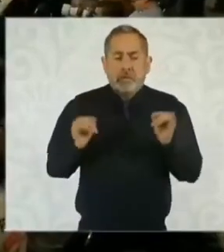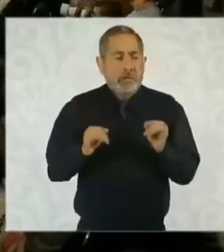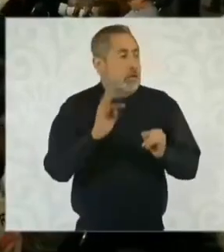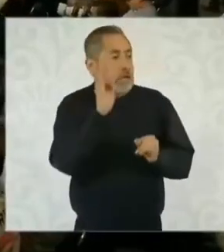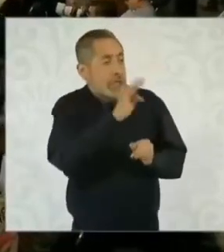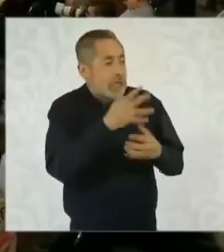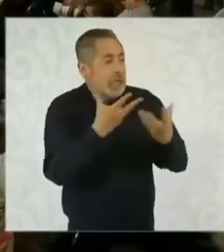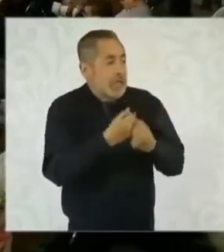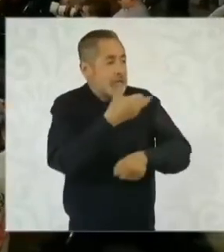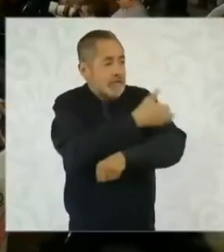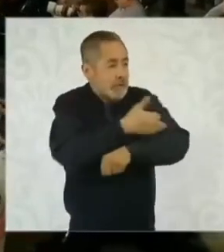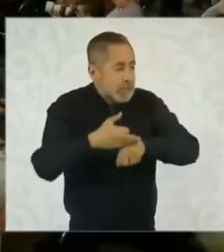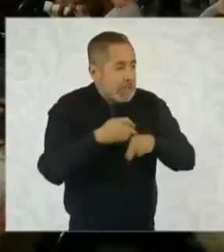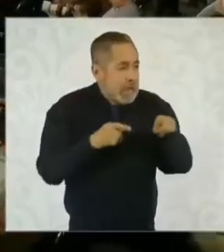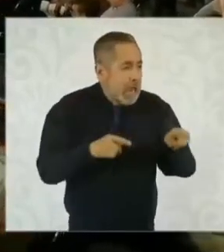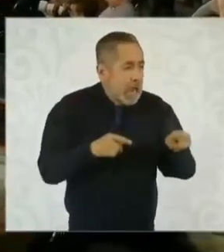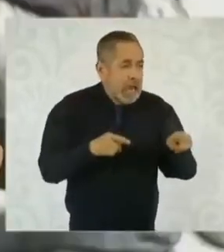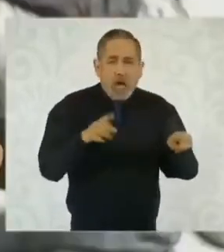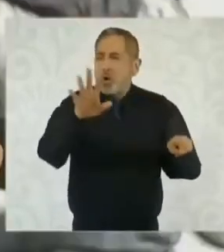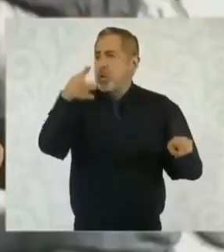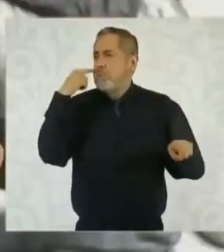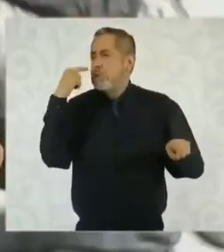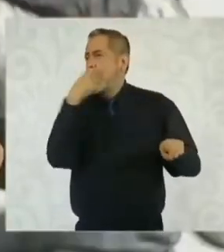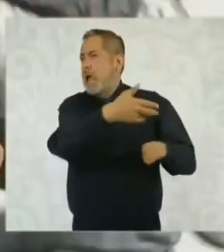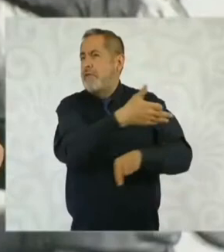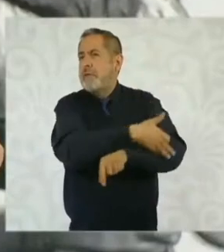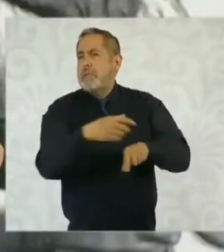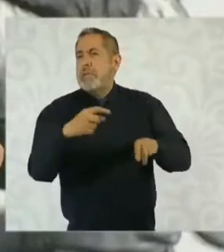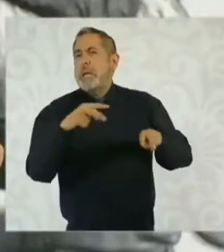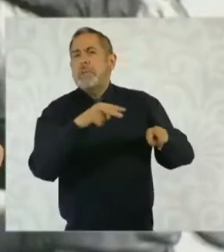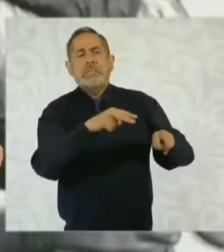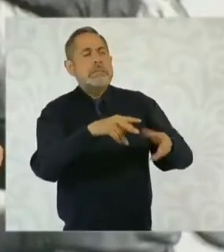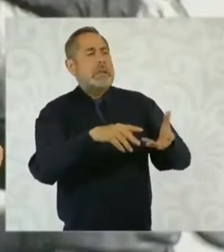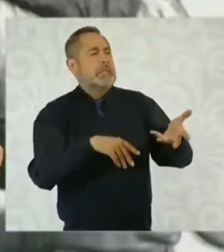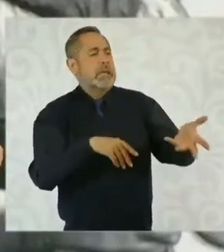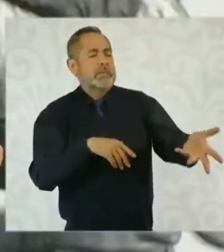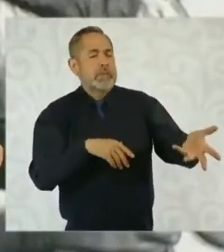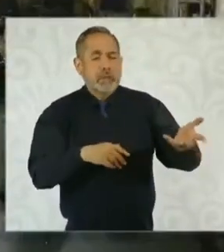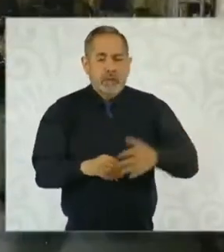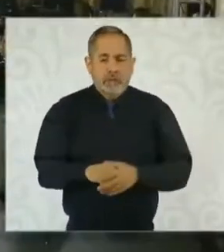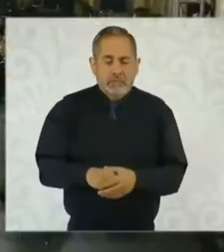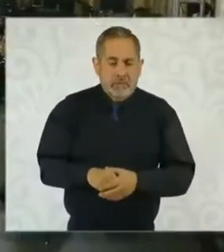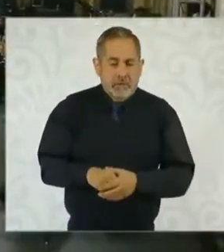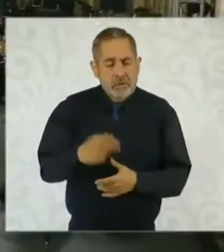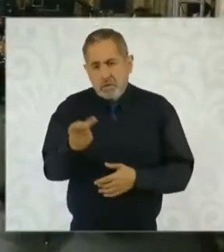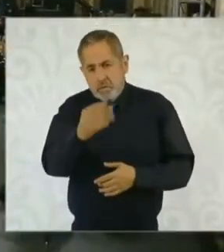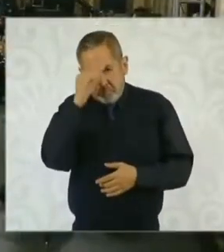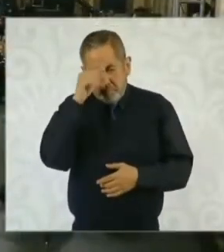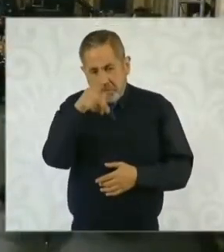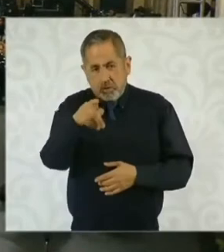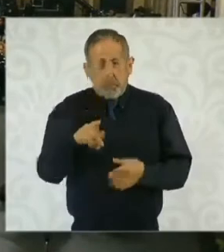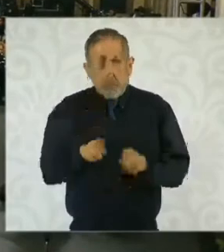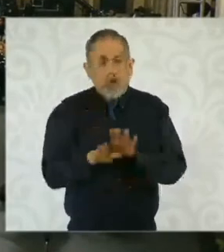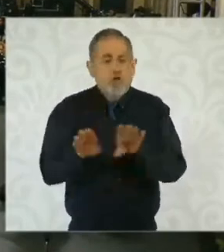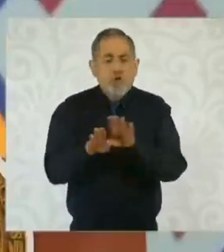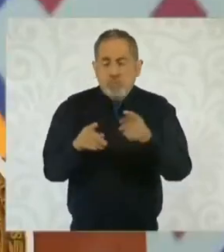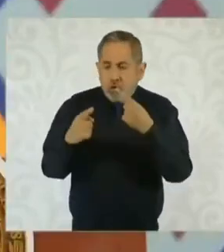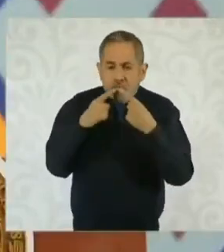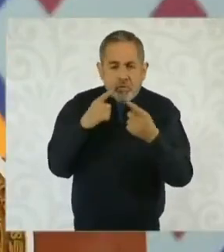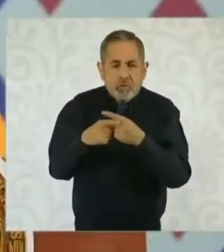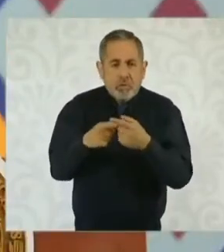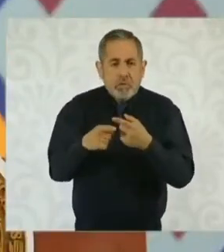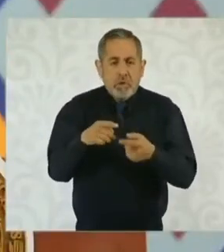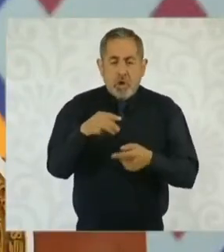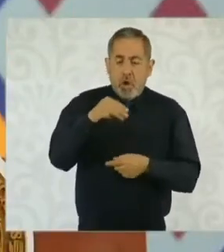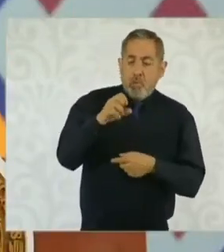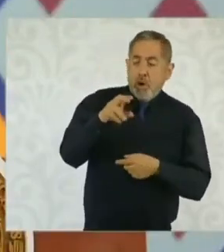pues no creo que les vaya muy bien, ¿verdad? Con el pueblo. Pero, Presidenta, ¿considera correcto que Morena haya cedido las presiones de erradicar Es que no es un nepotismo asunto de ceder